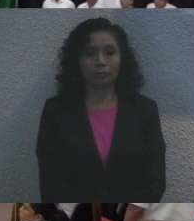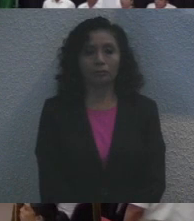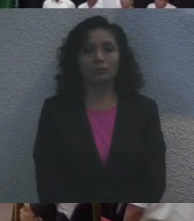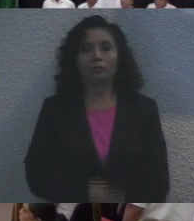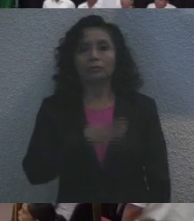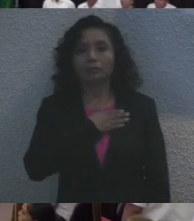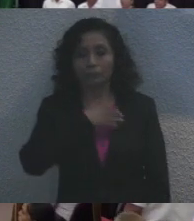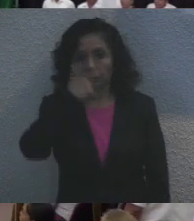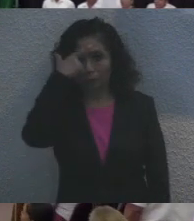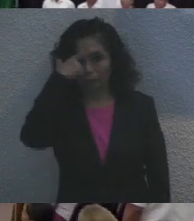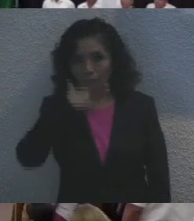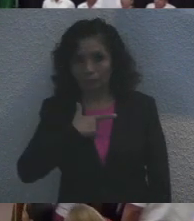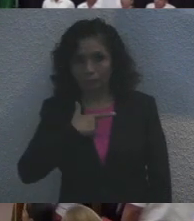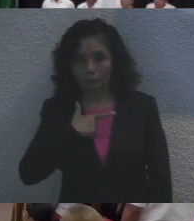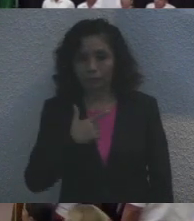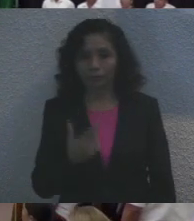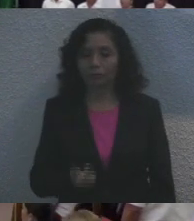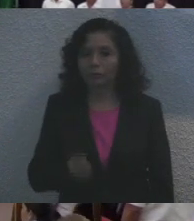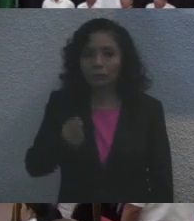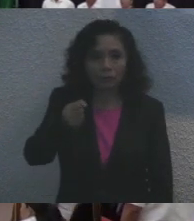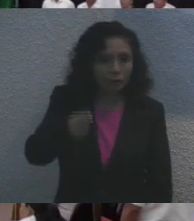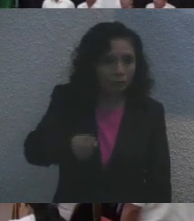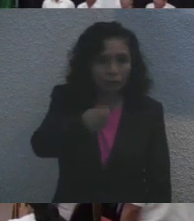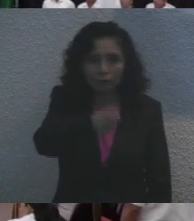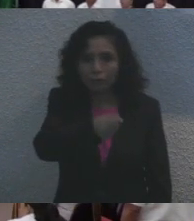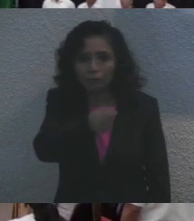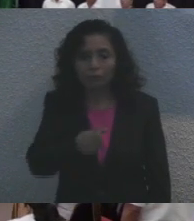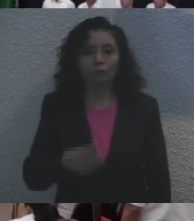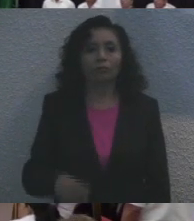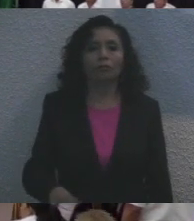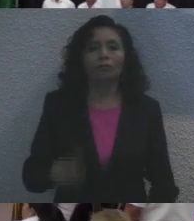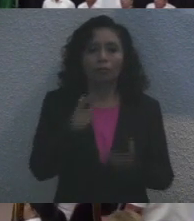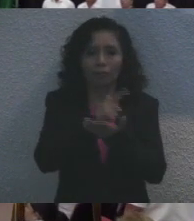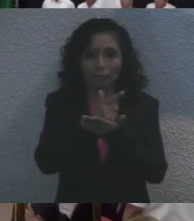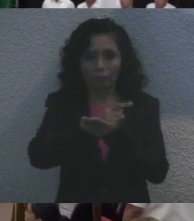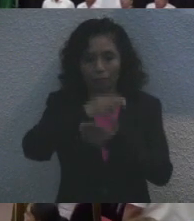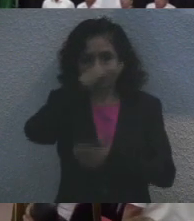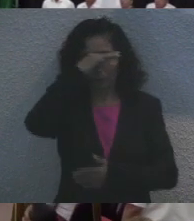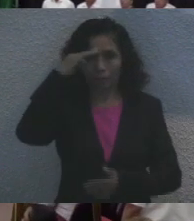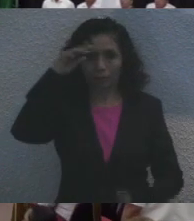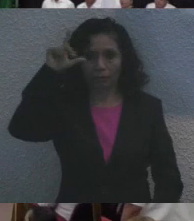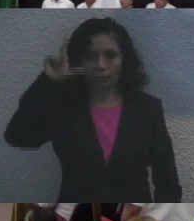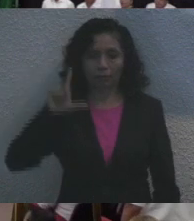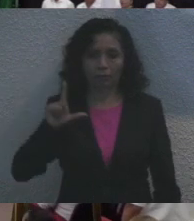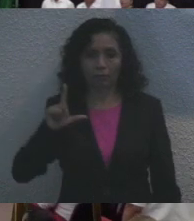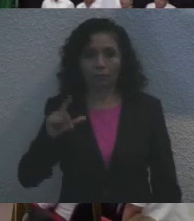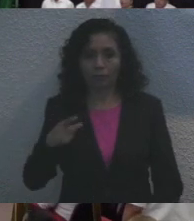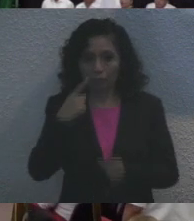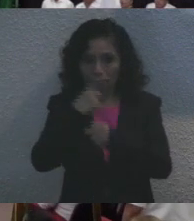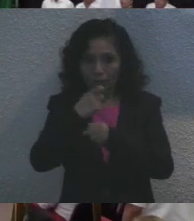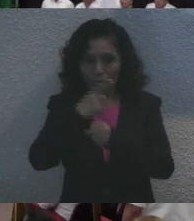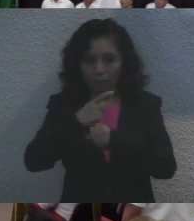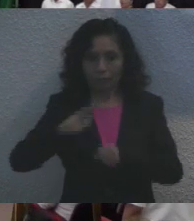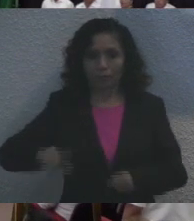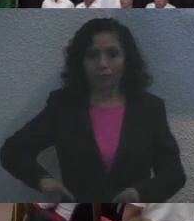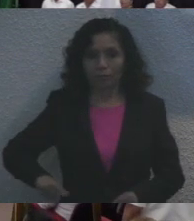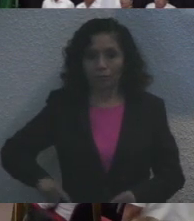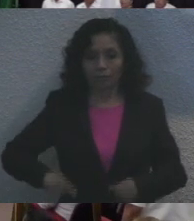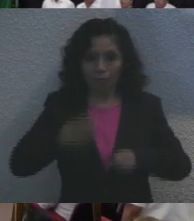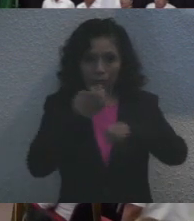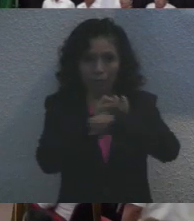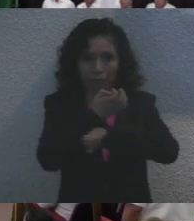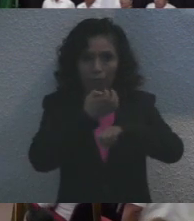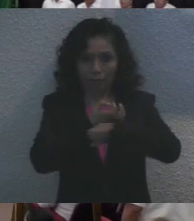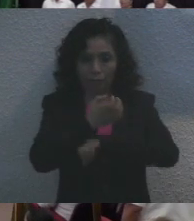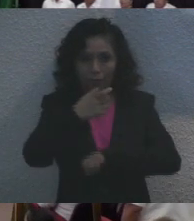Muy buenas noches. Saludo a la licenciada Mara Lezama Espinosa, primera gobernadora del Estado